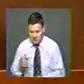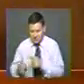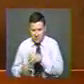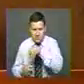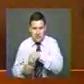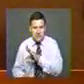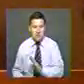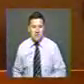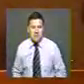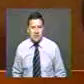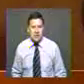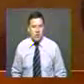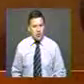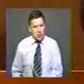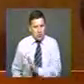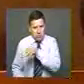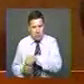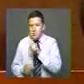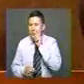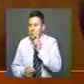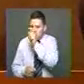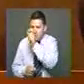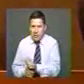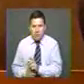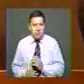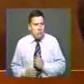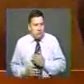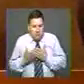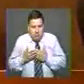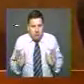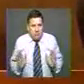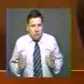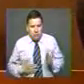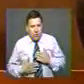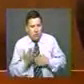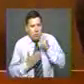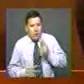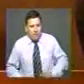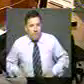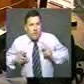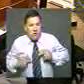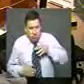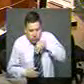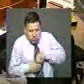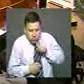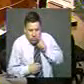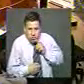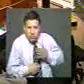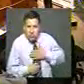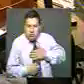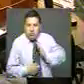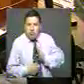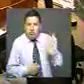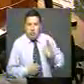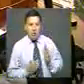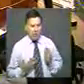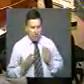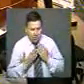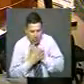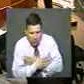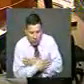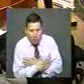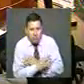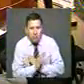suficiente para haber convertido su tendencia sexual en un proyecto de vida. Y además tengo entendido que el cambio de sexo solo se